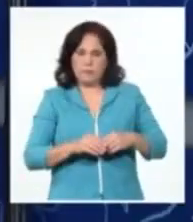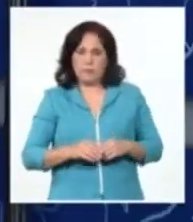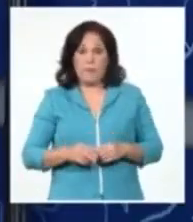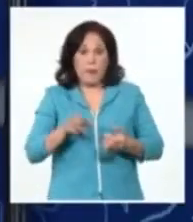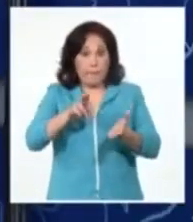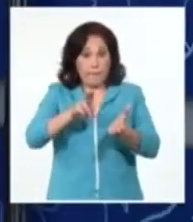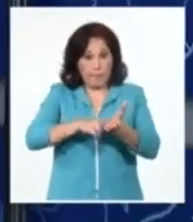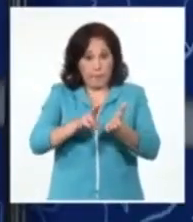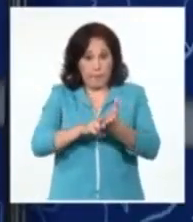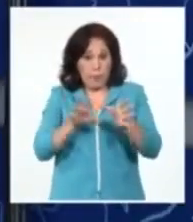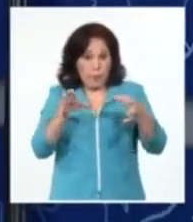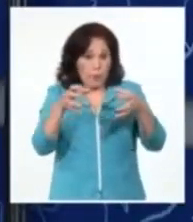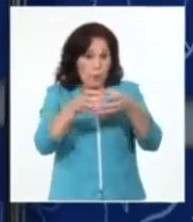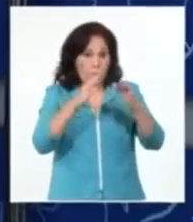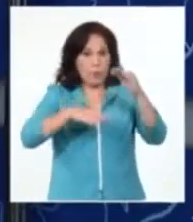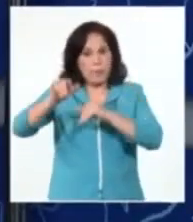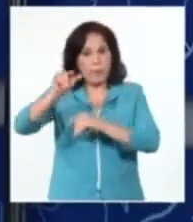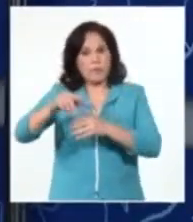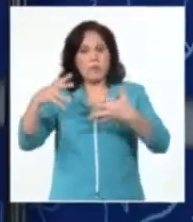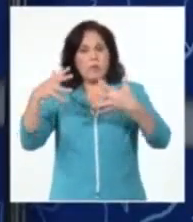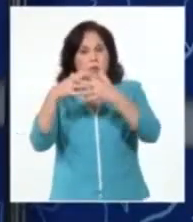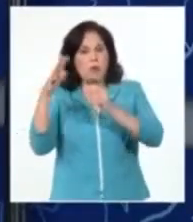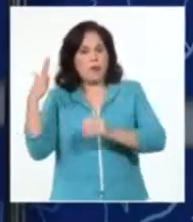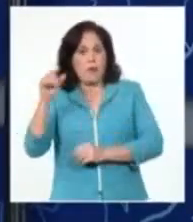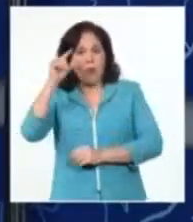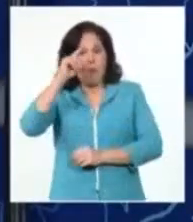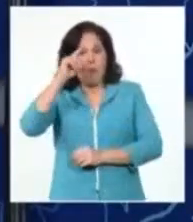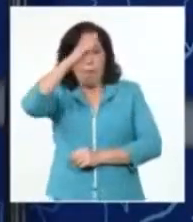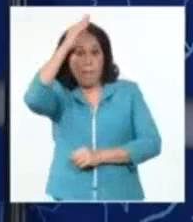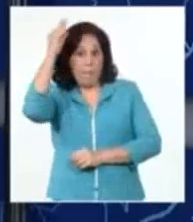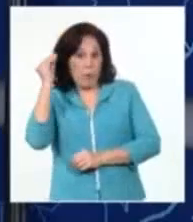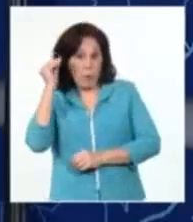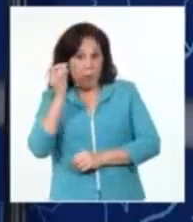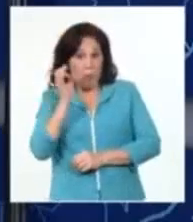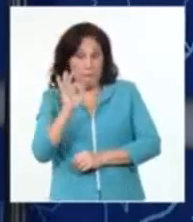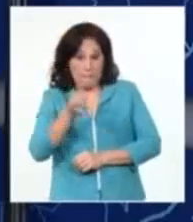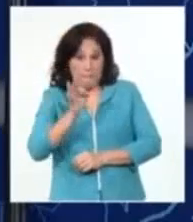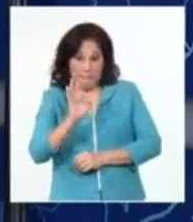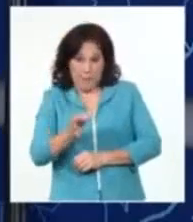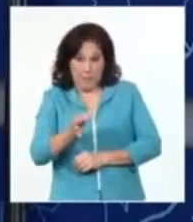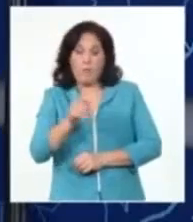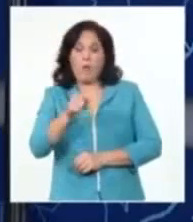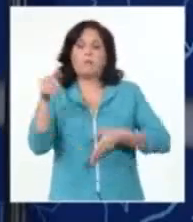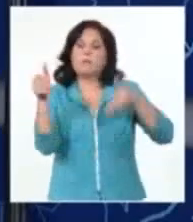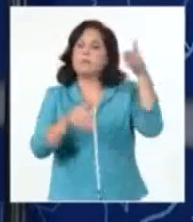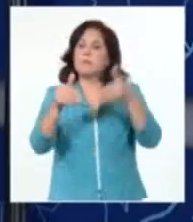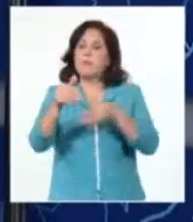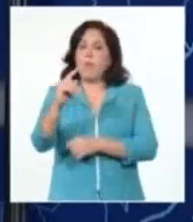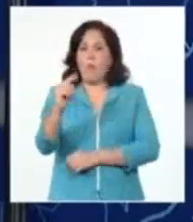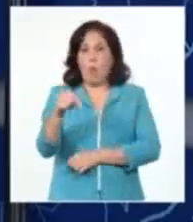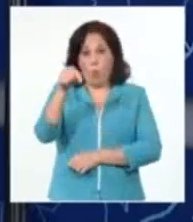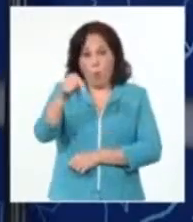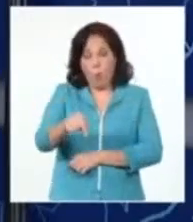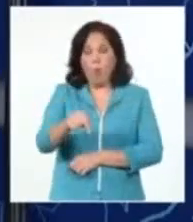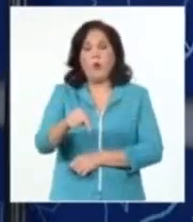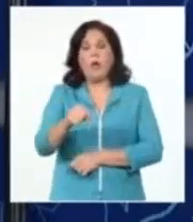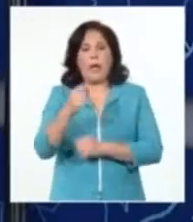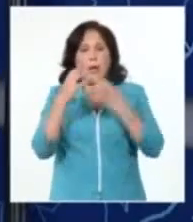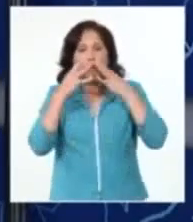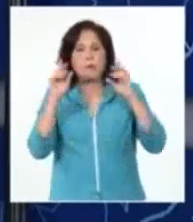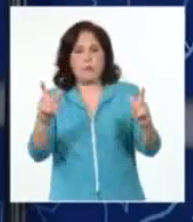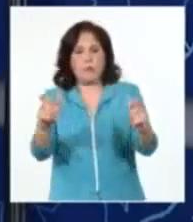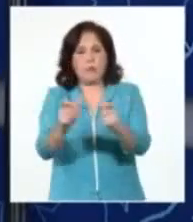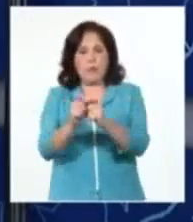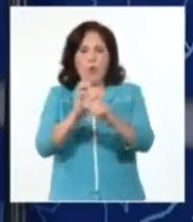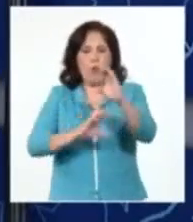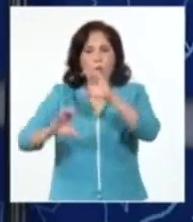El miembro del Buró Político y Ministro de Relaciones Exteriores de Cuba, Bruno Rodríguez Parrilla, participó hoy en los segmentos de alto nivel de la